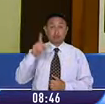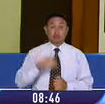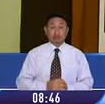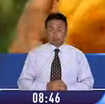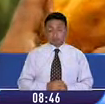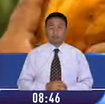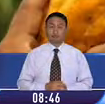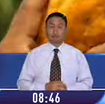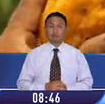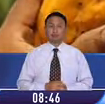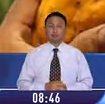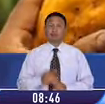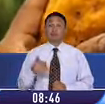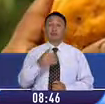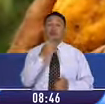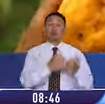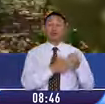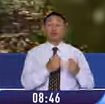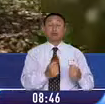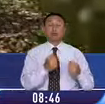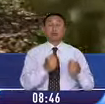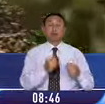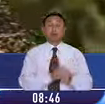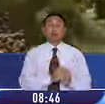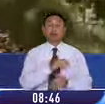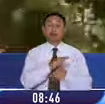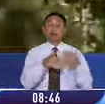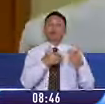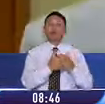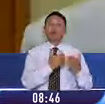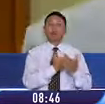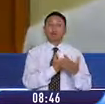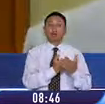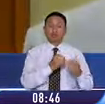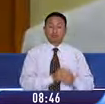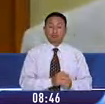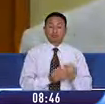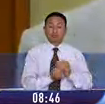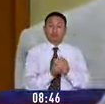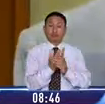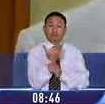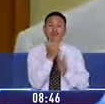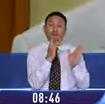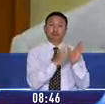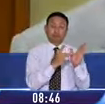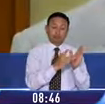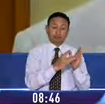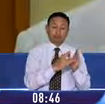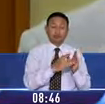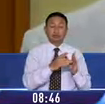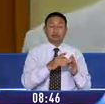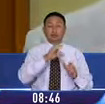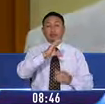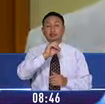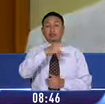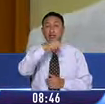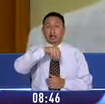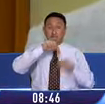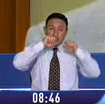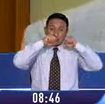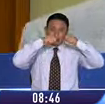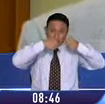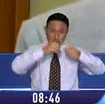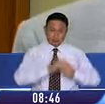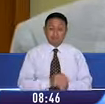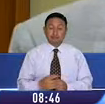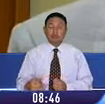¿Verdad? Hay una afectación grave para toda la economía. Los cultivos de arroz, los cultivos de caña como los nuestros,